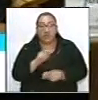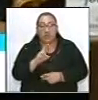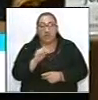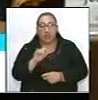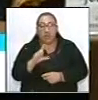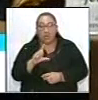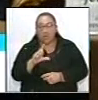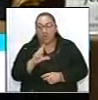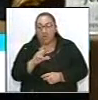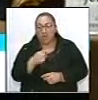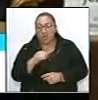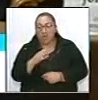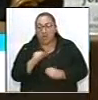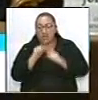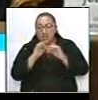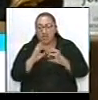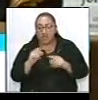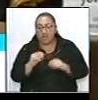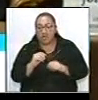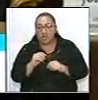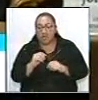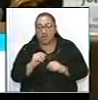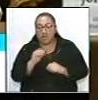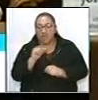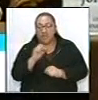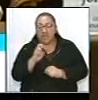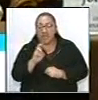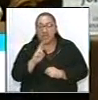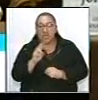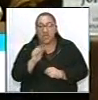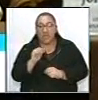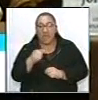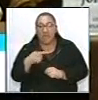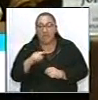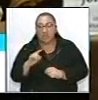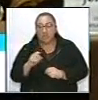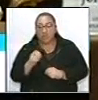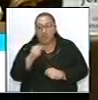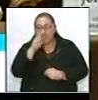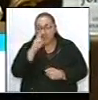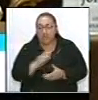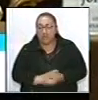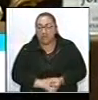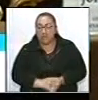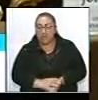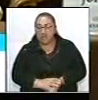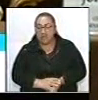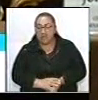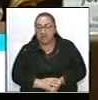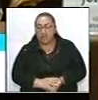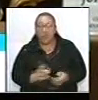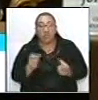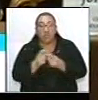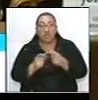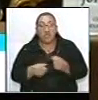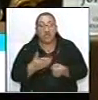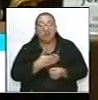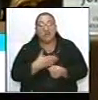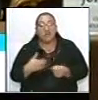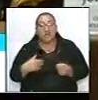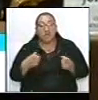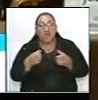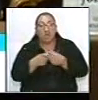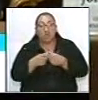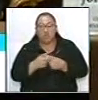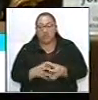González, secretario de Organización de la Asociación de Serenos del Perú. Señor Congresista de la República, presidente de la Comisión de Defensa Orden